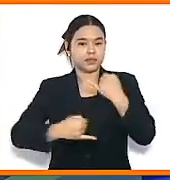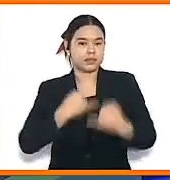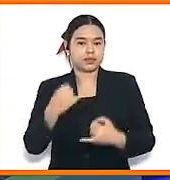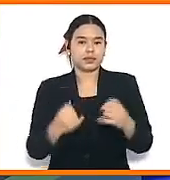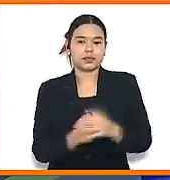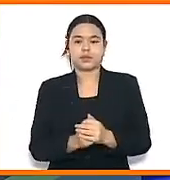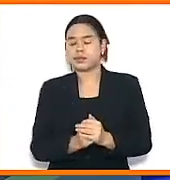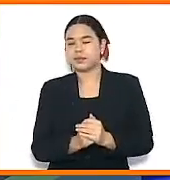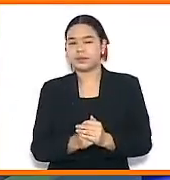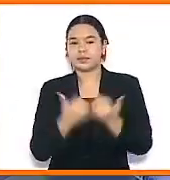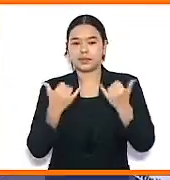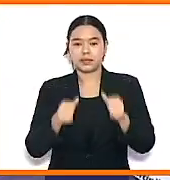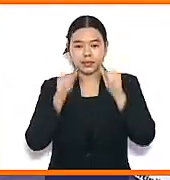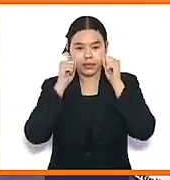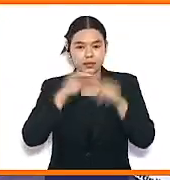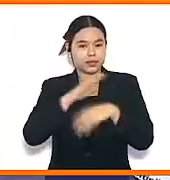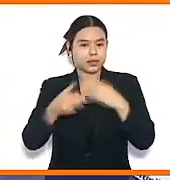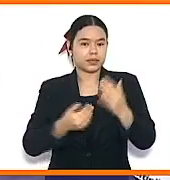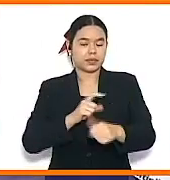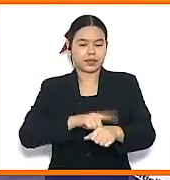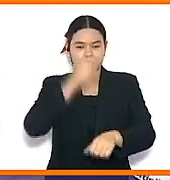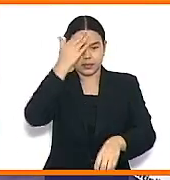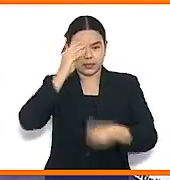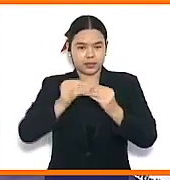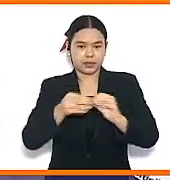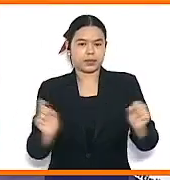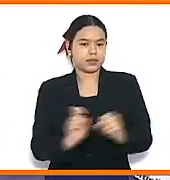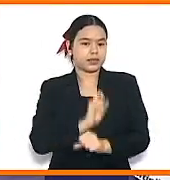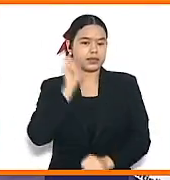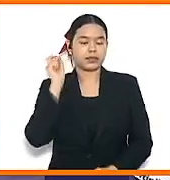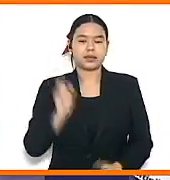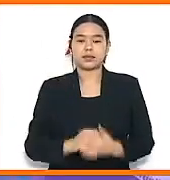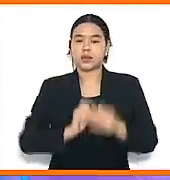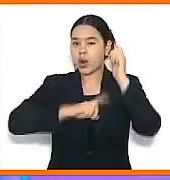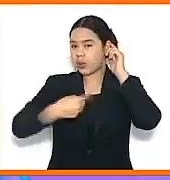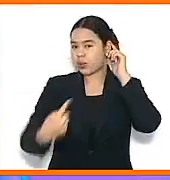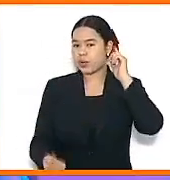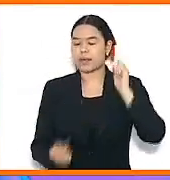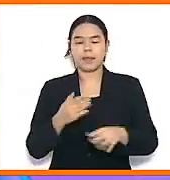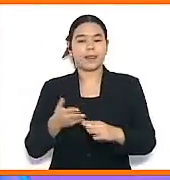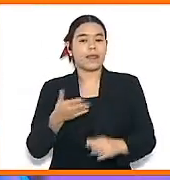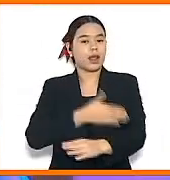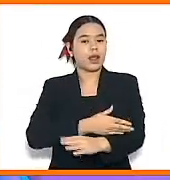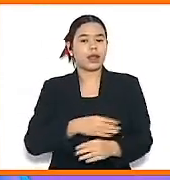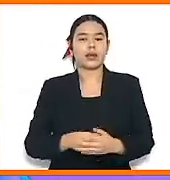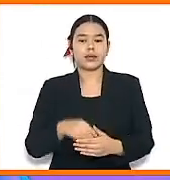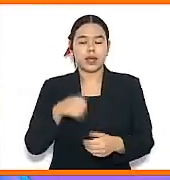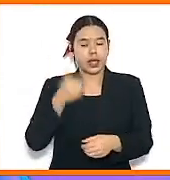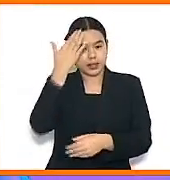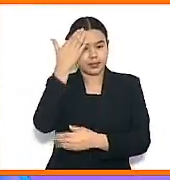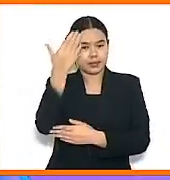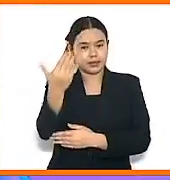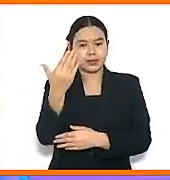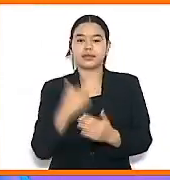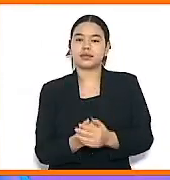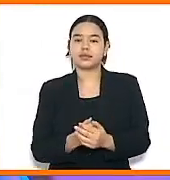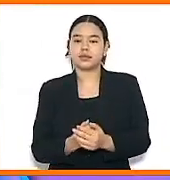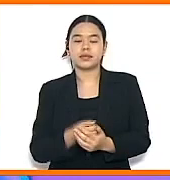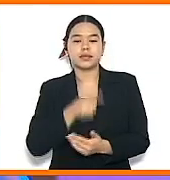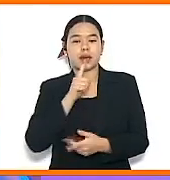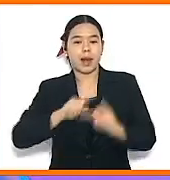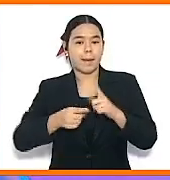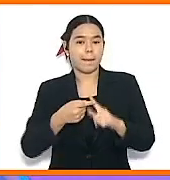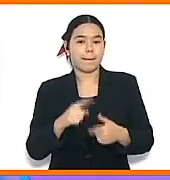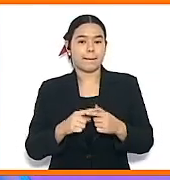juego. Atentos, porque se viene tu número favorecido para Diaria. Pero antes le queremos enviar un cordial saludo a nuestra amiga